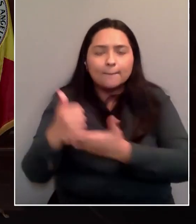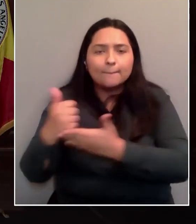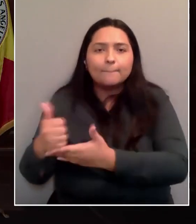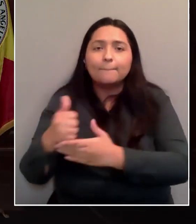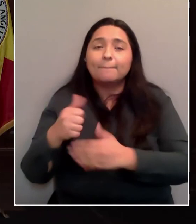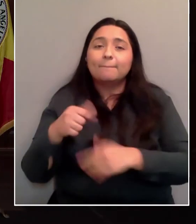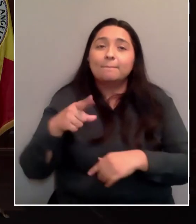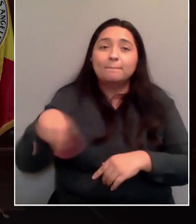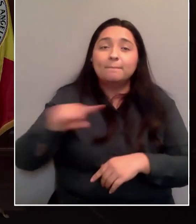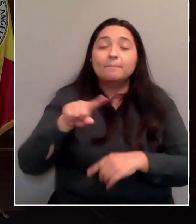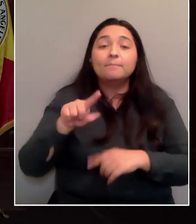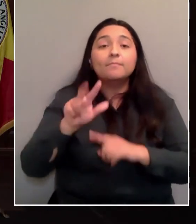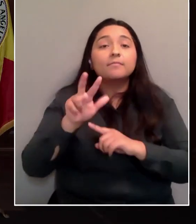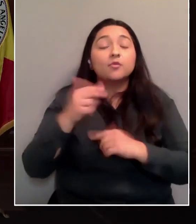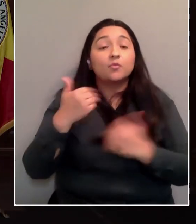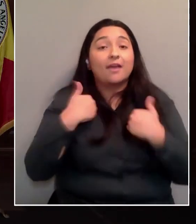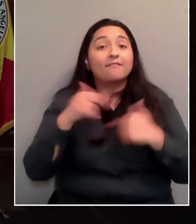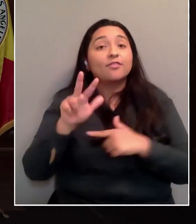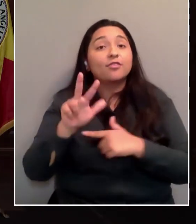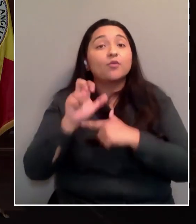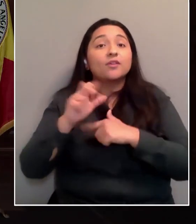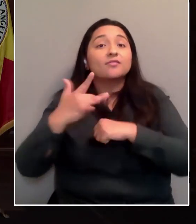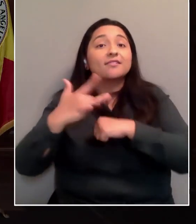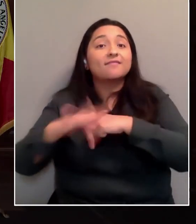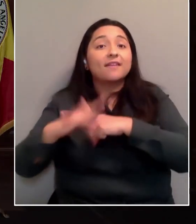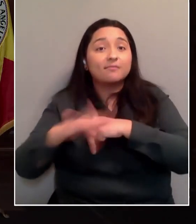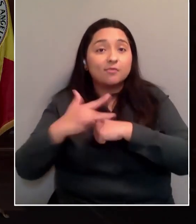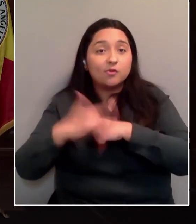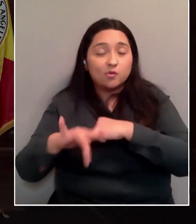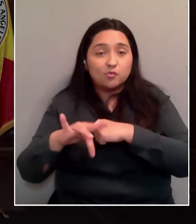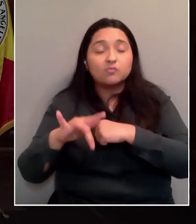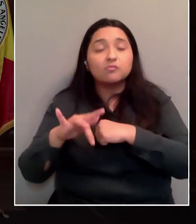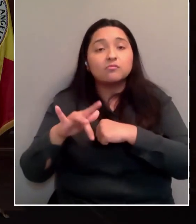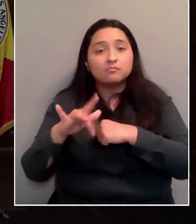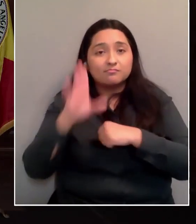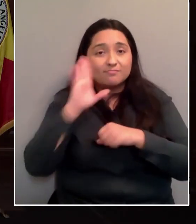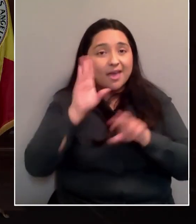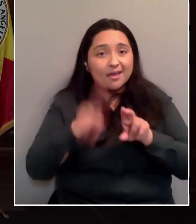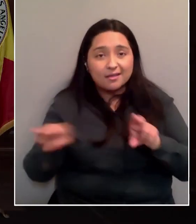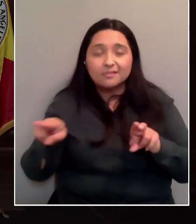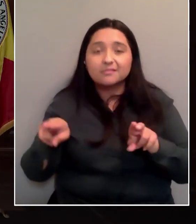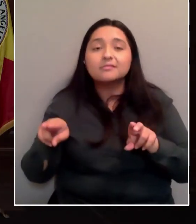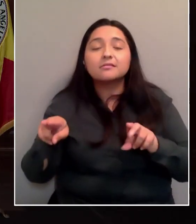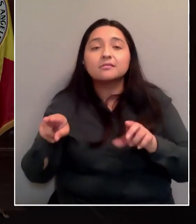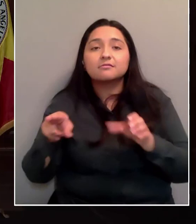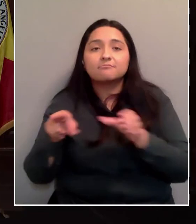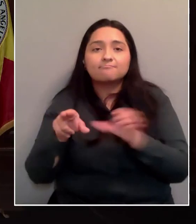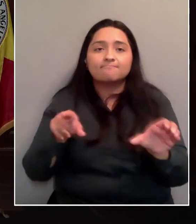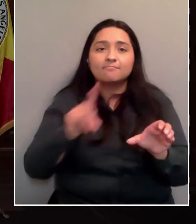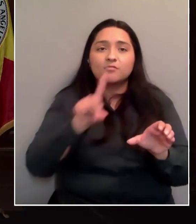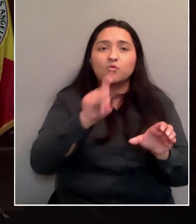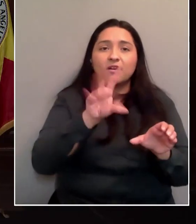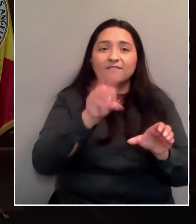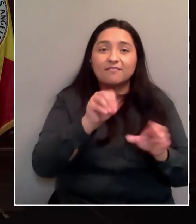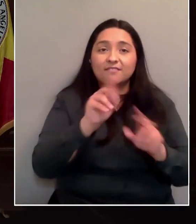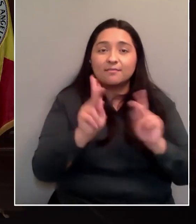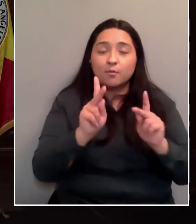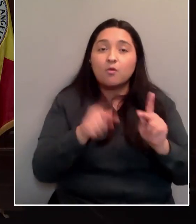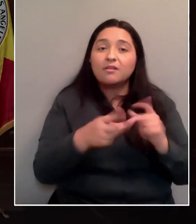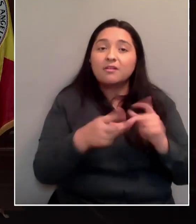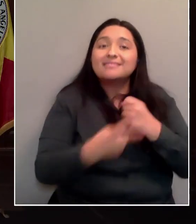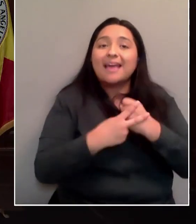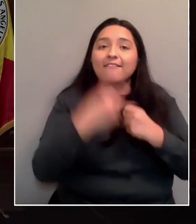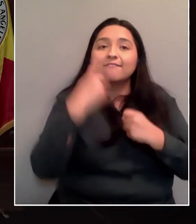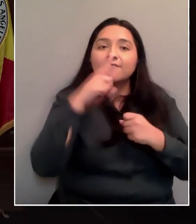están vacías y entre ellas, la mitad será para personas sin hogar viviendo en Skid Row. Además,